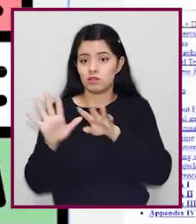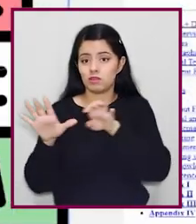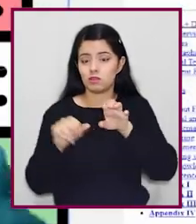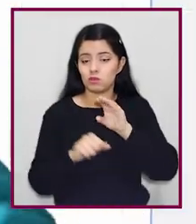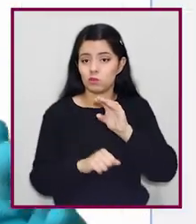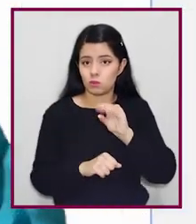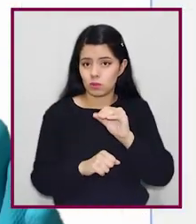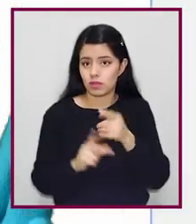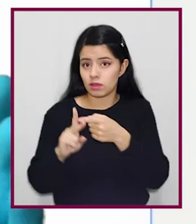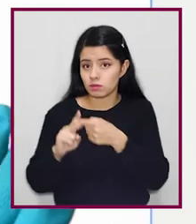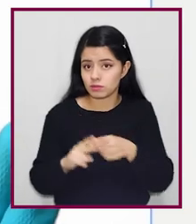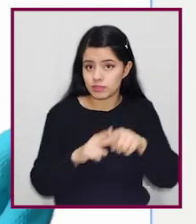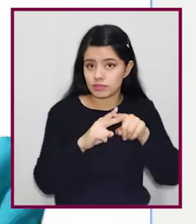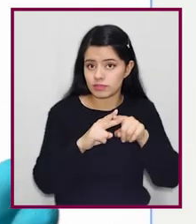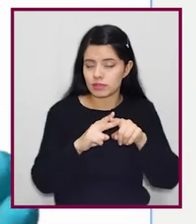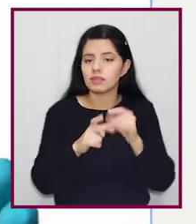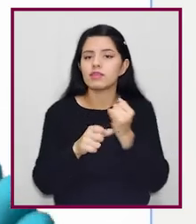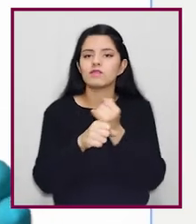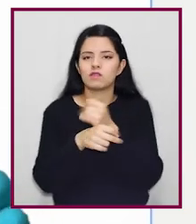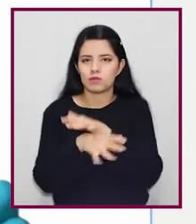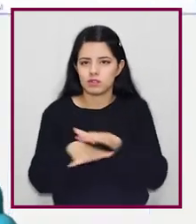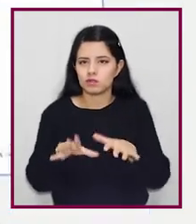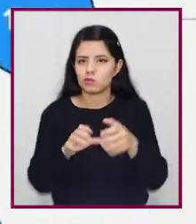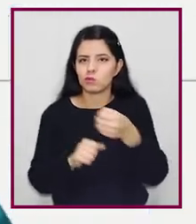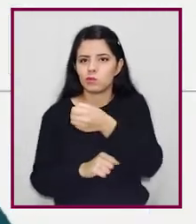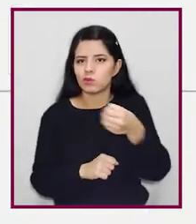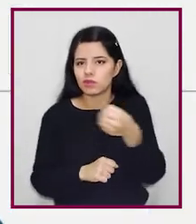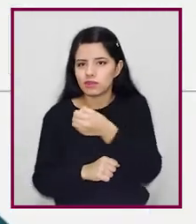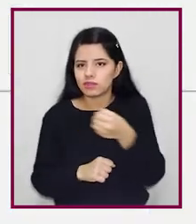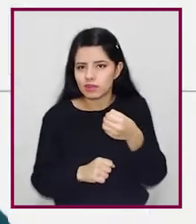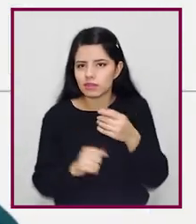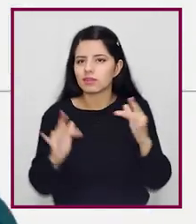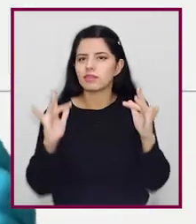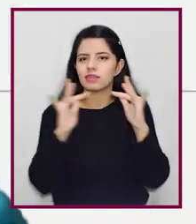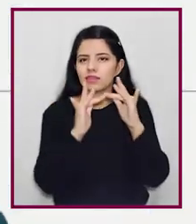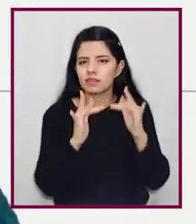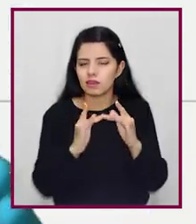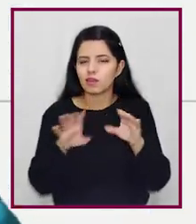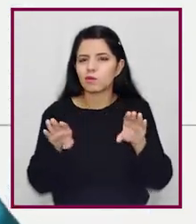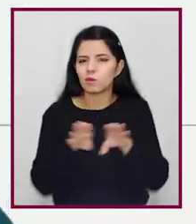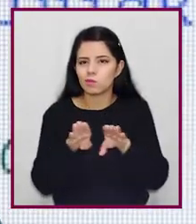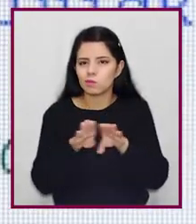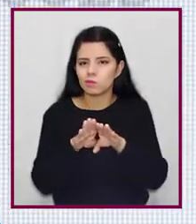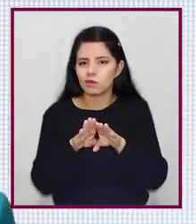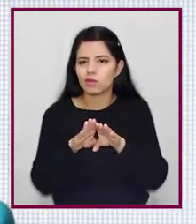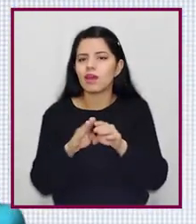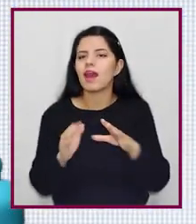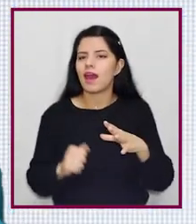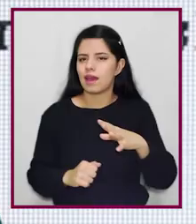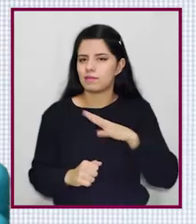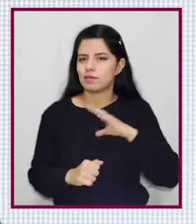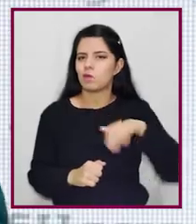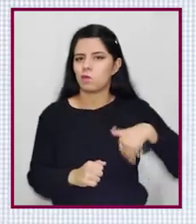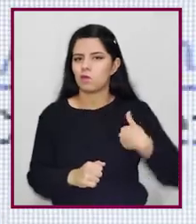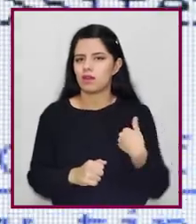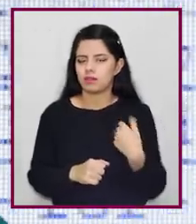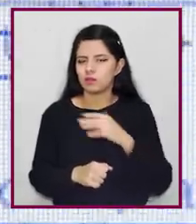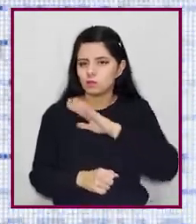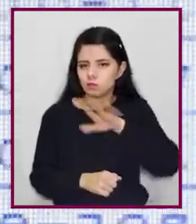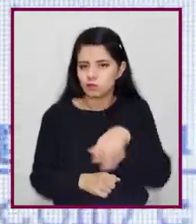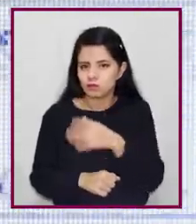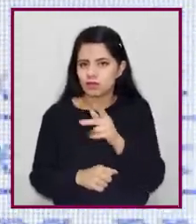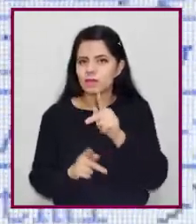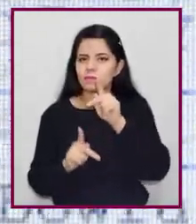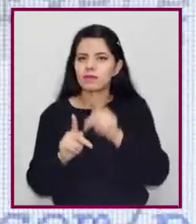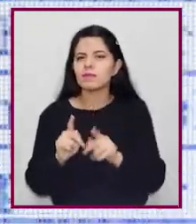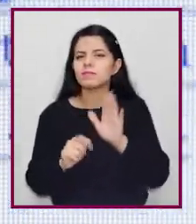única forma de organizar toda la información de la red era a través de directorios de búsqueda, que eran una especie de